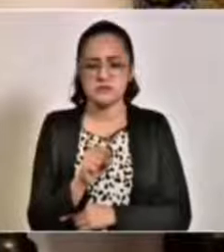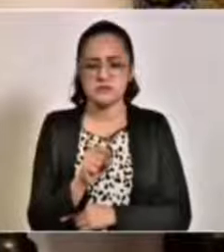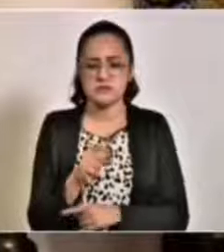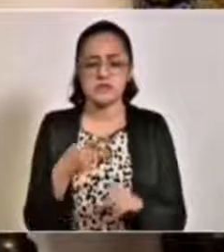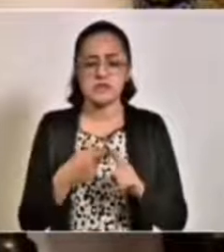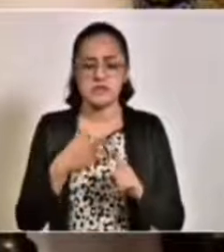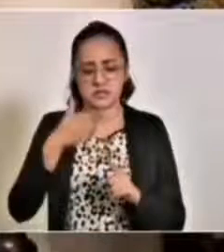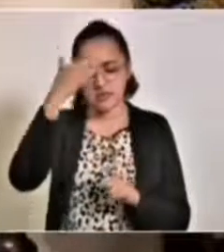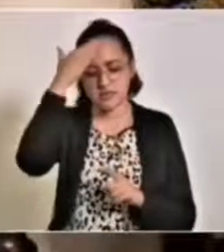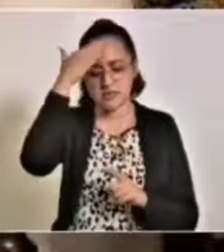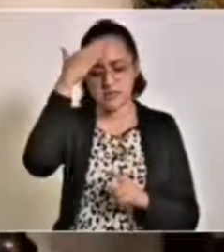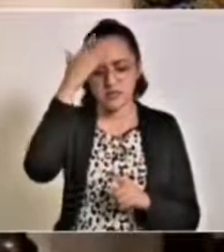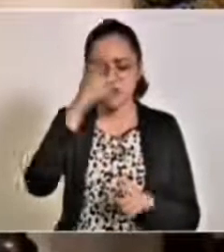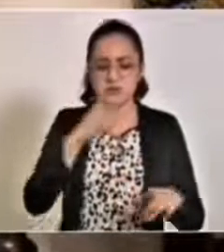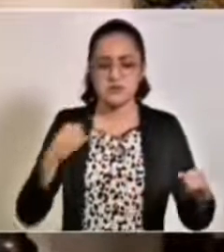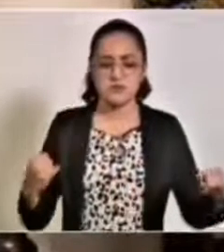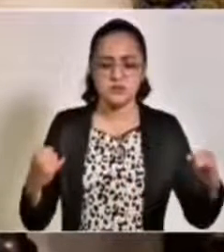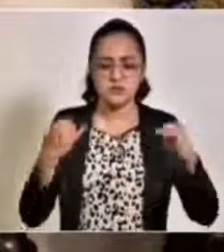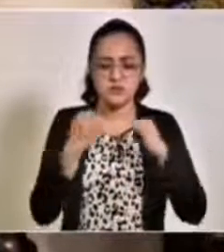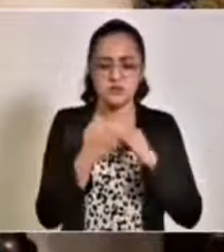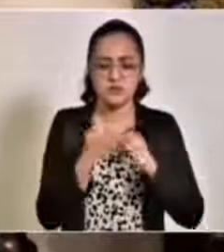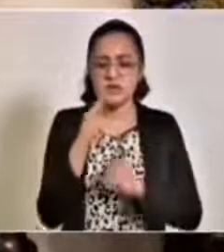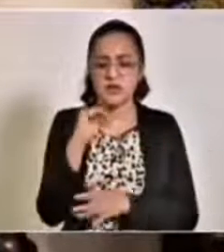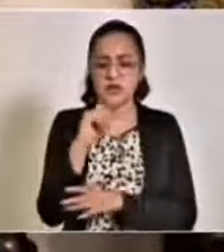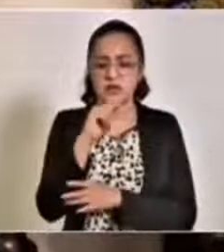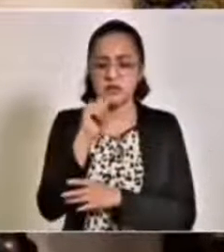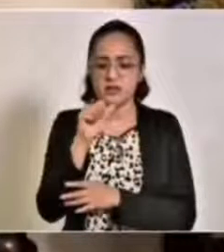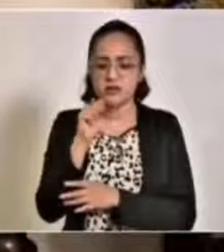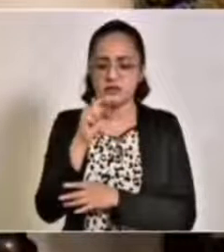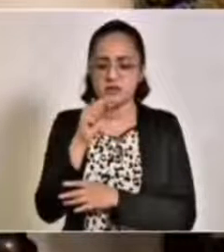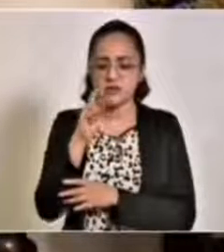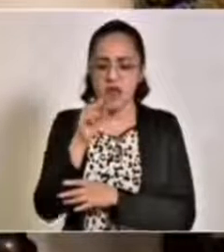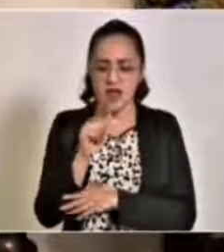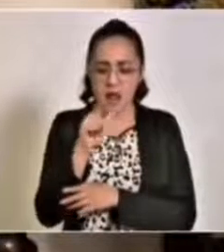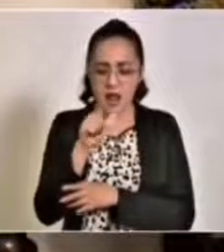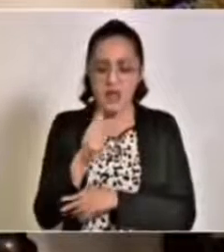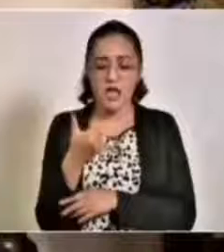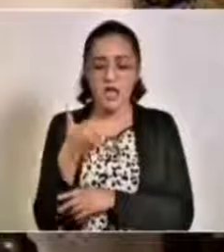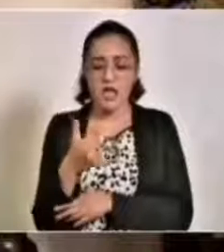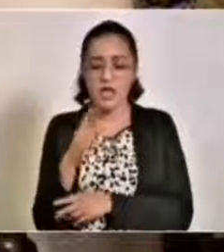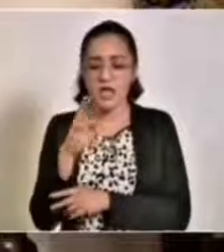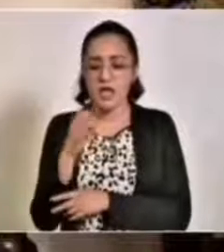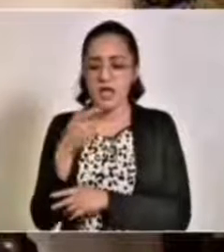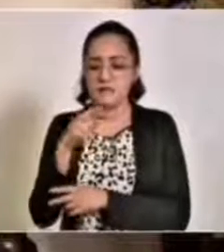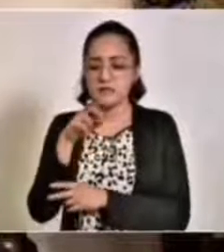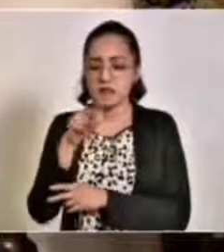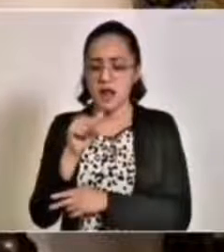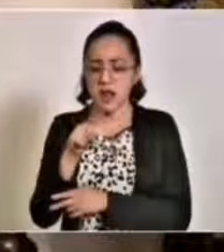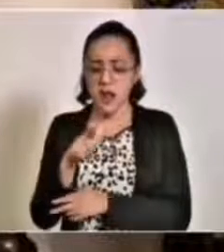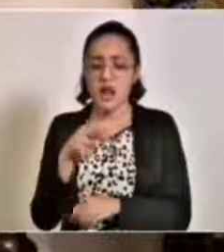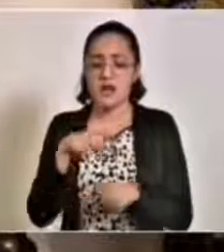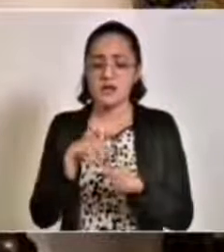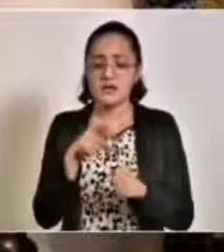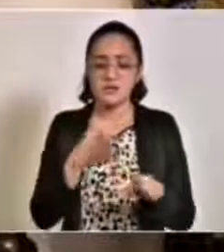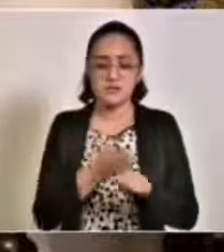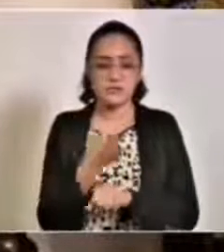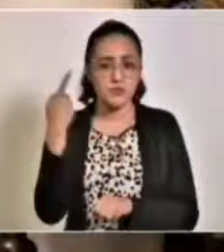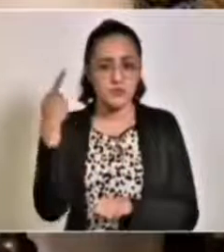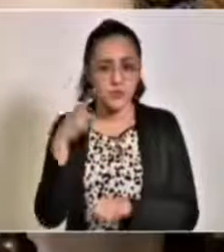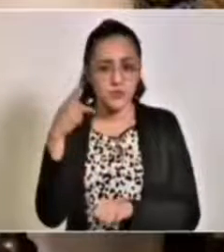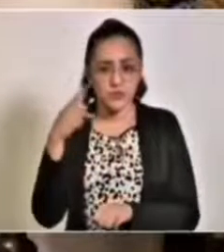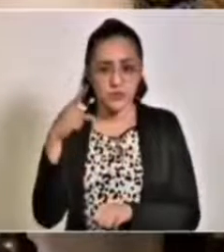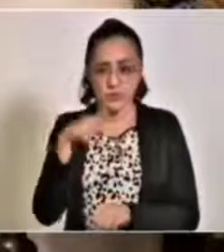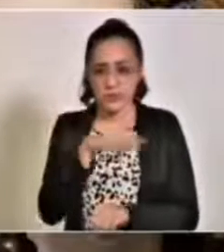de sector del Instituto Catastral y Registral del Estado de Puebla,